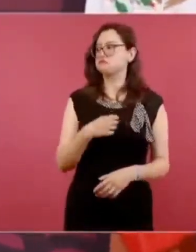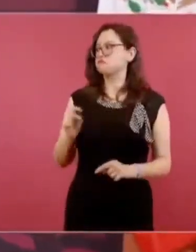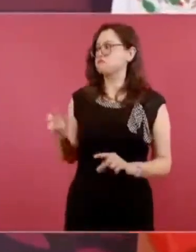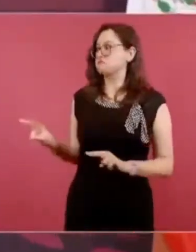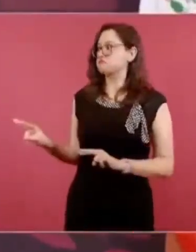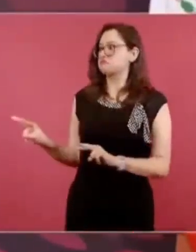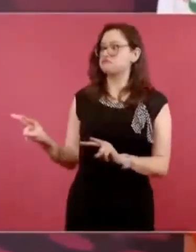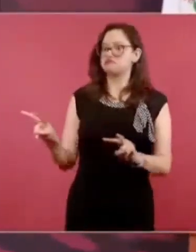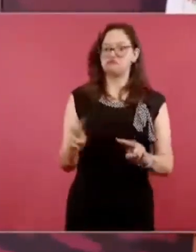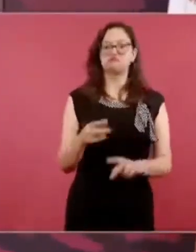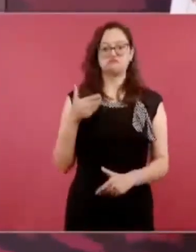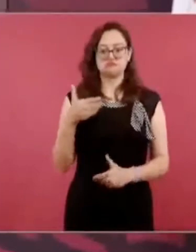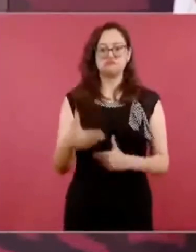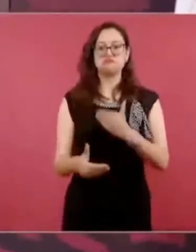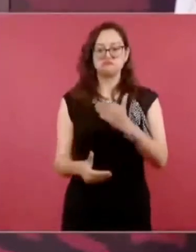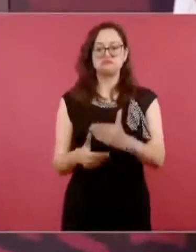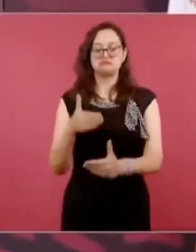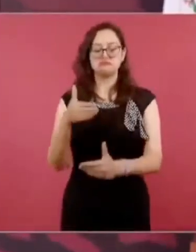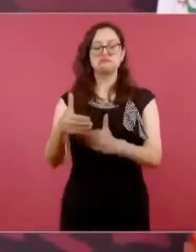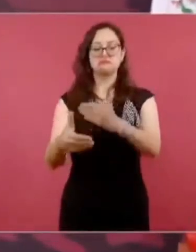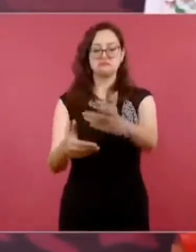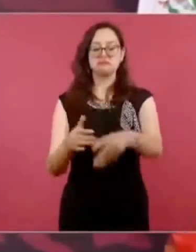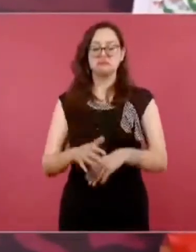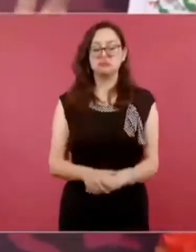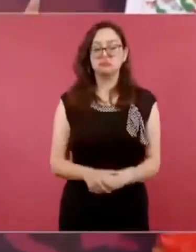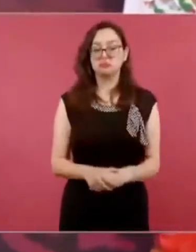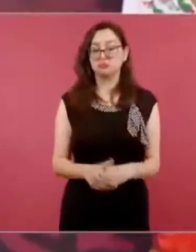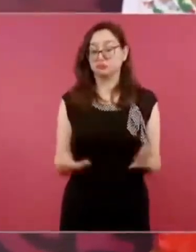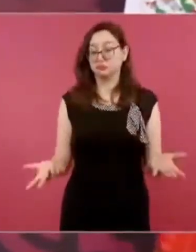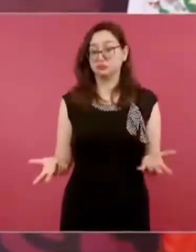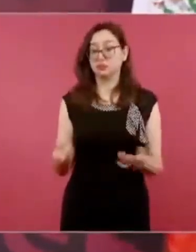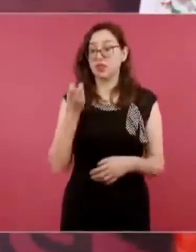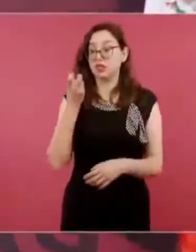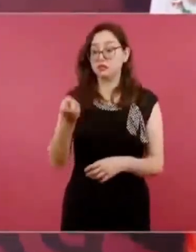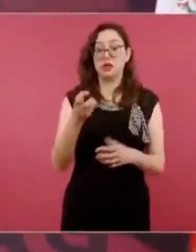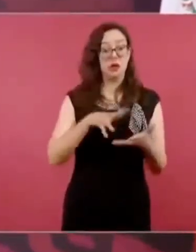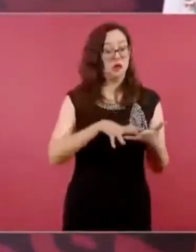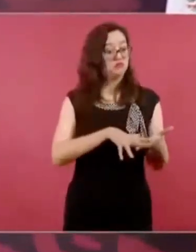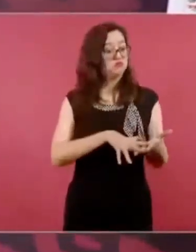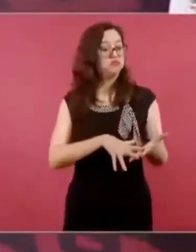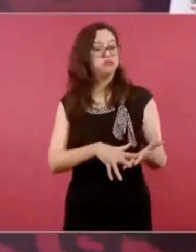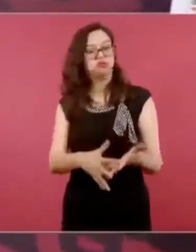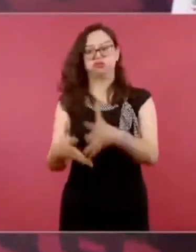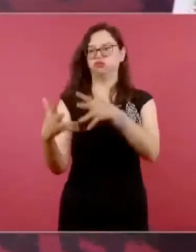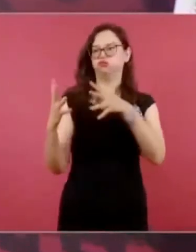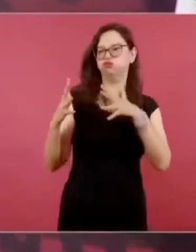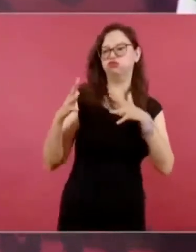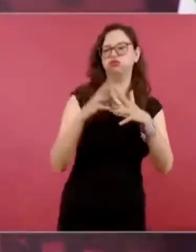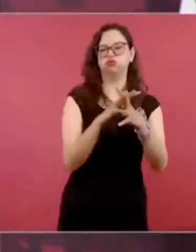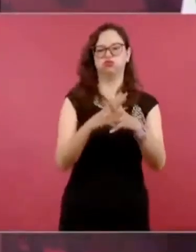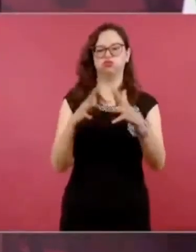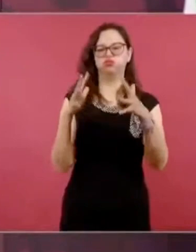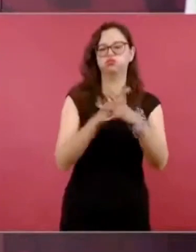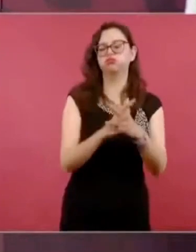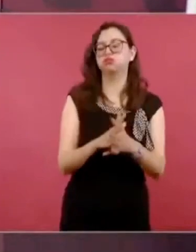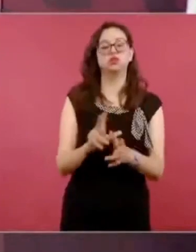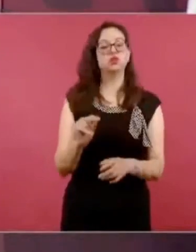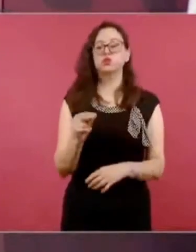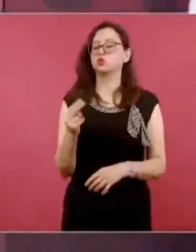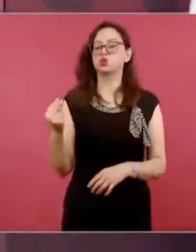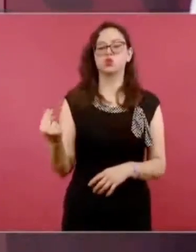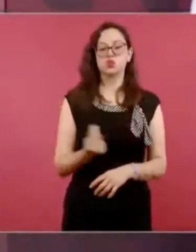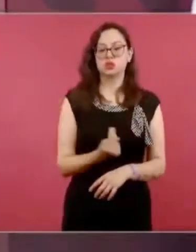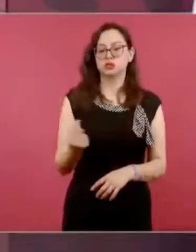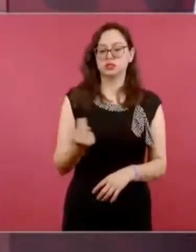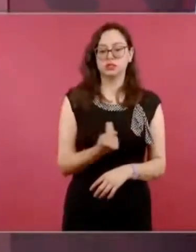Esa es una vertiente, la no violencia. Y la otra es la enseñanza de